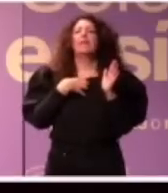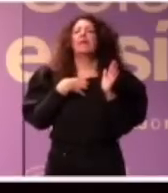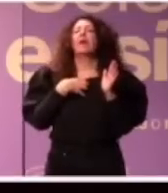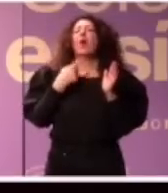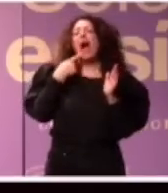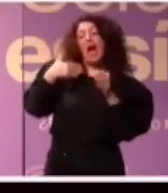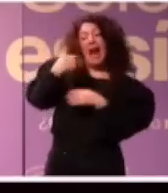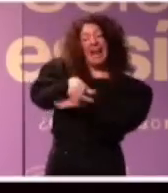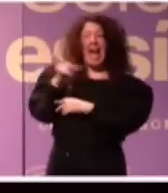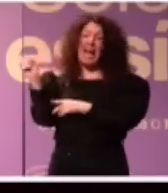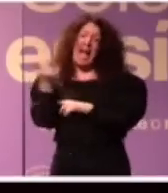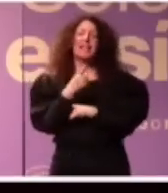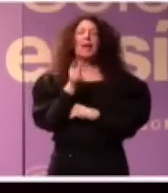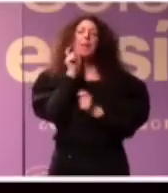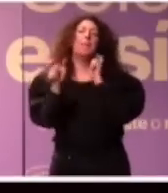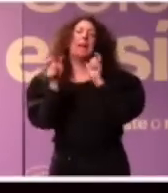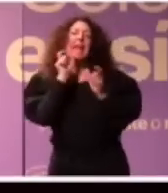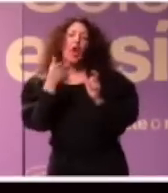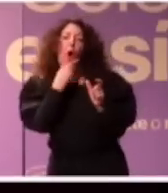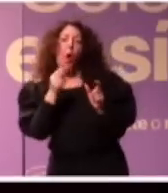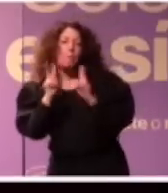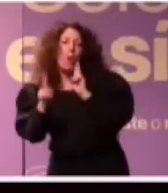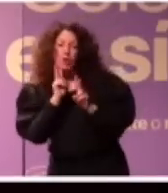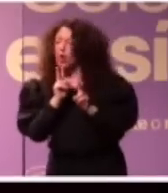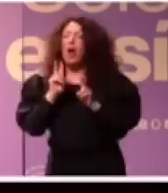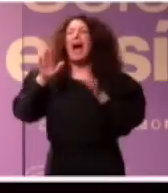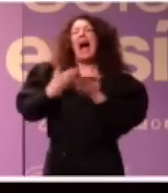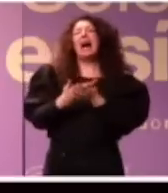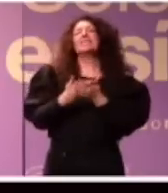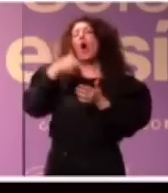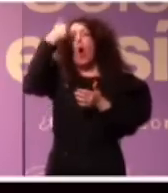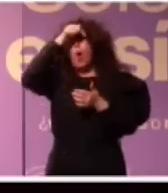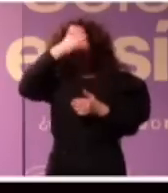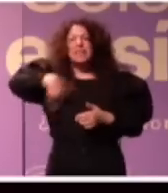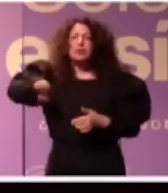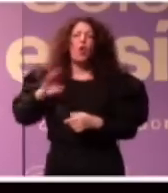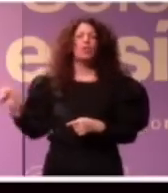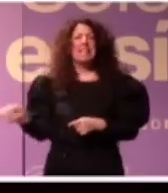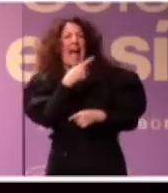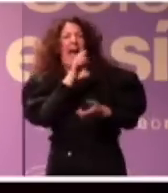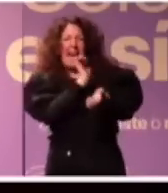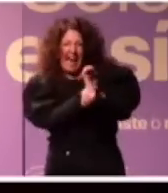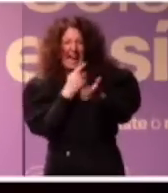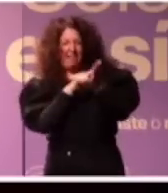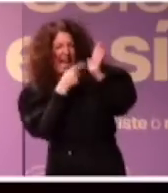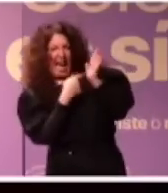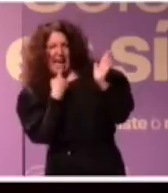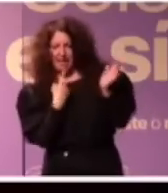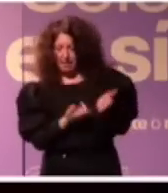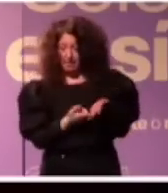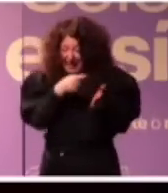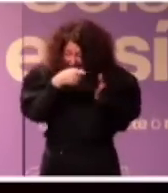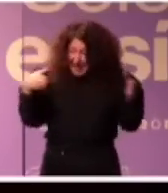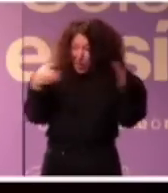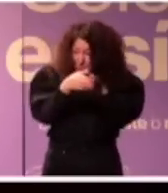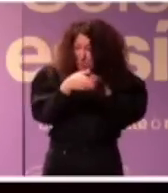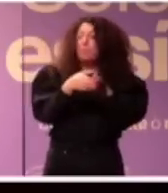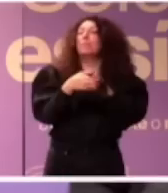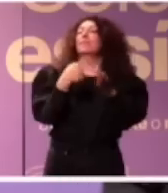un piropo por la calle, que íbamos a meter a todos los hombres a la cárcel. Un partido que